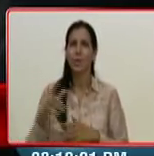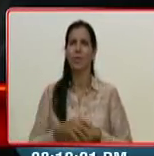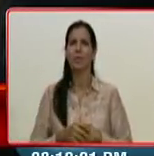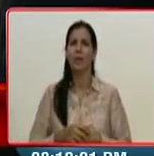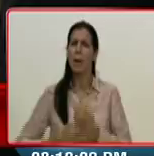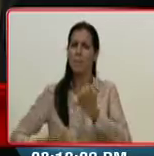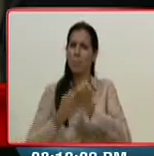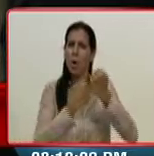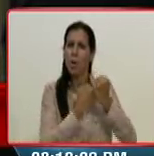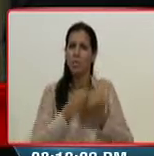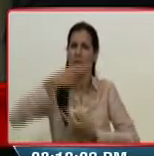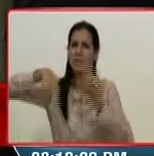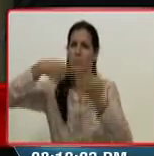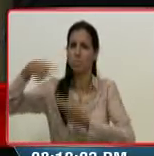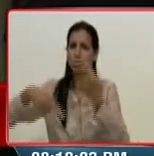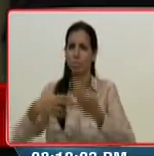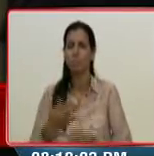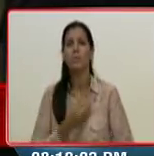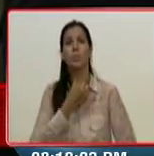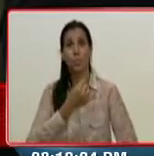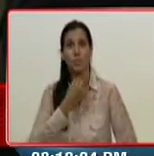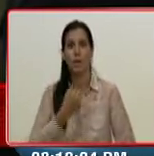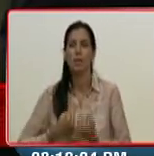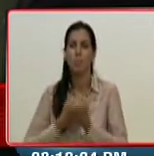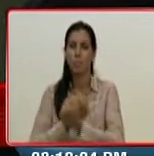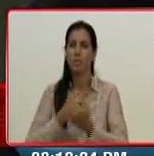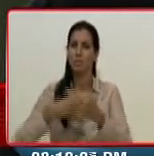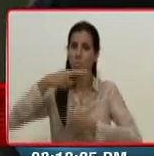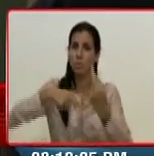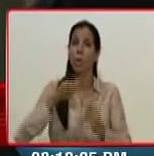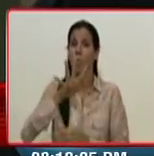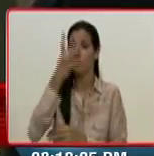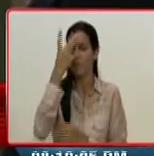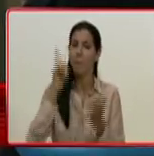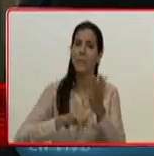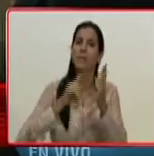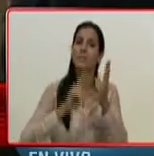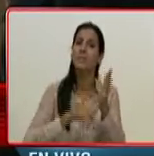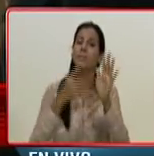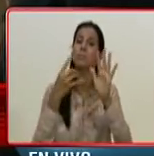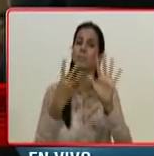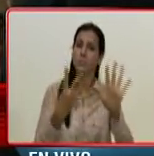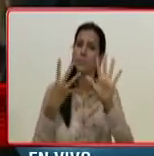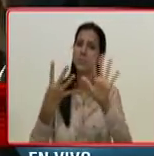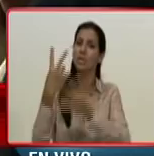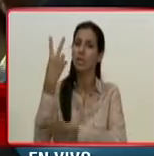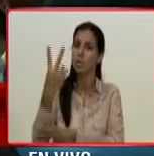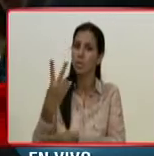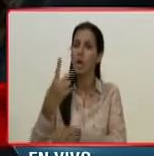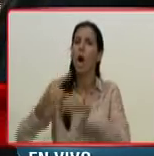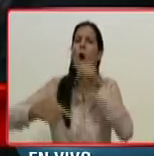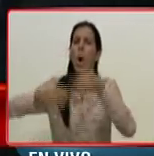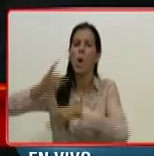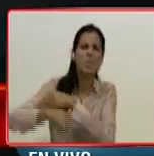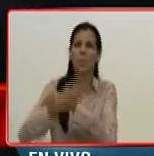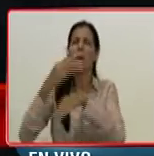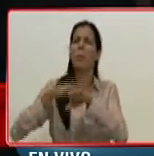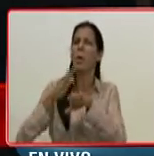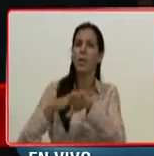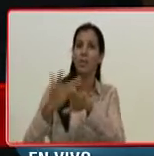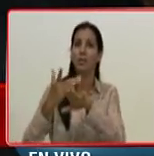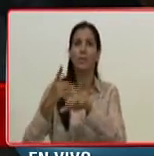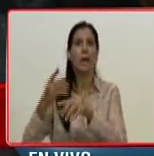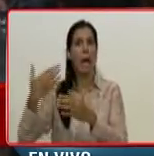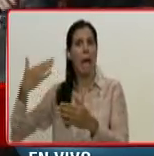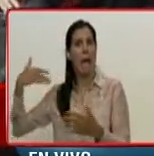paradigmática de la Revolución Bolivariana. El 4 de febrero de 1992... fue la consecuencia de toda una serie de